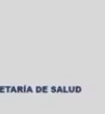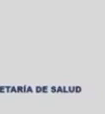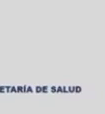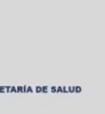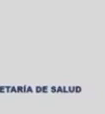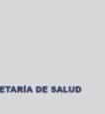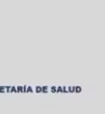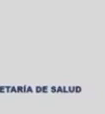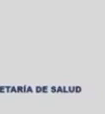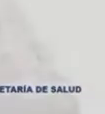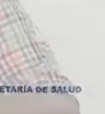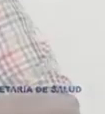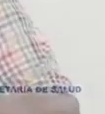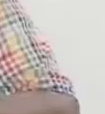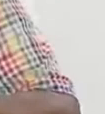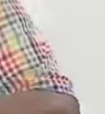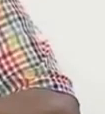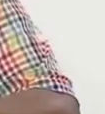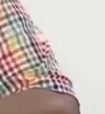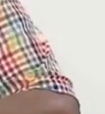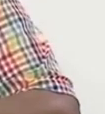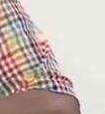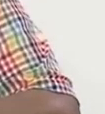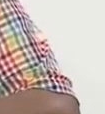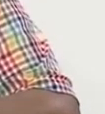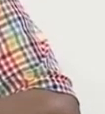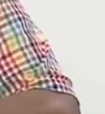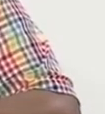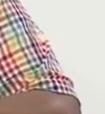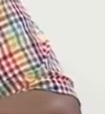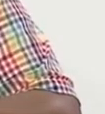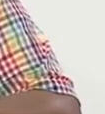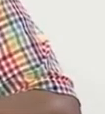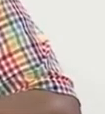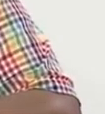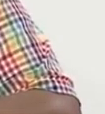Territorial de Salud, el cual hace parte de la comunidad, el gremio médico,